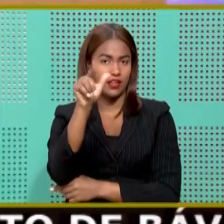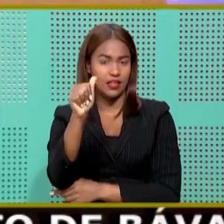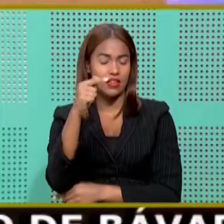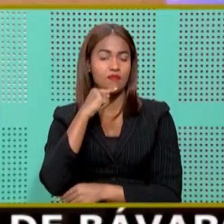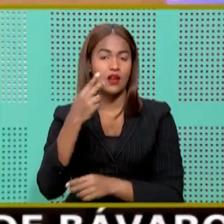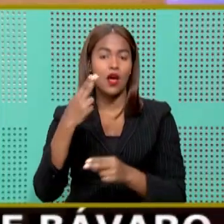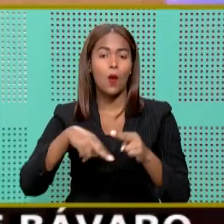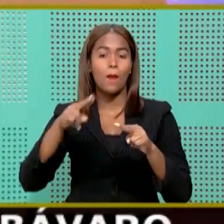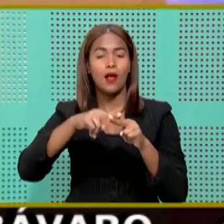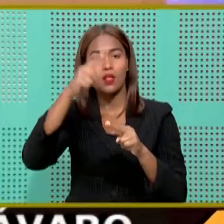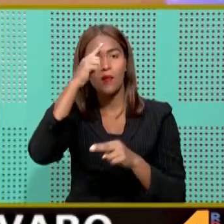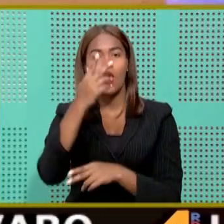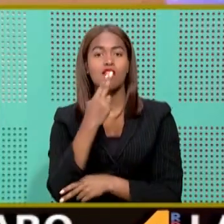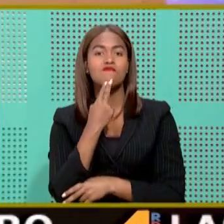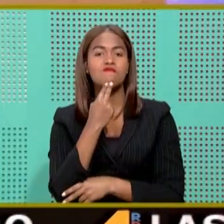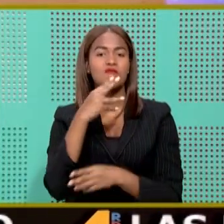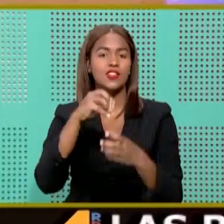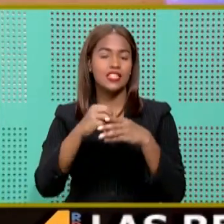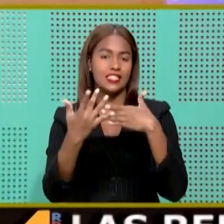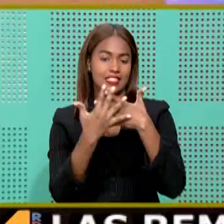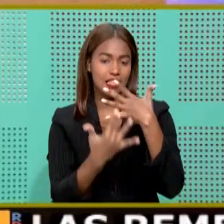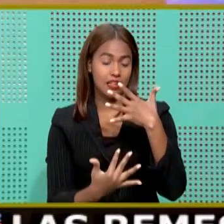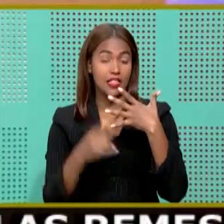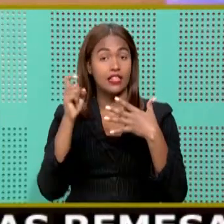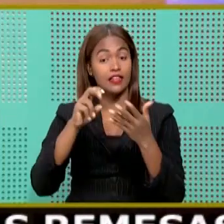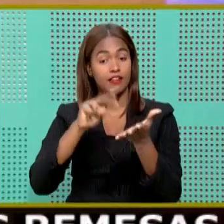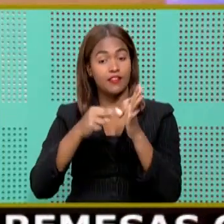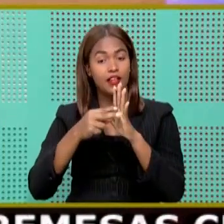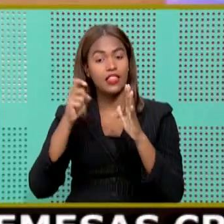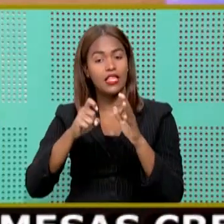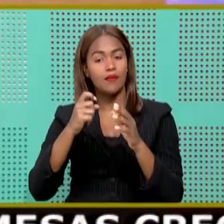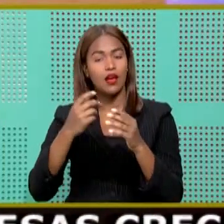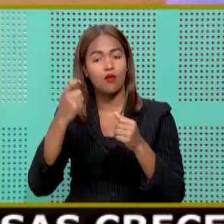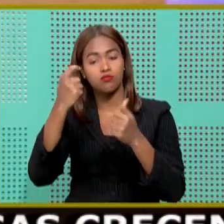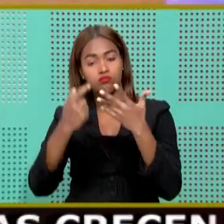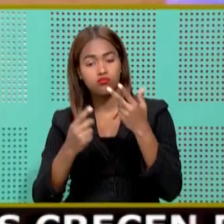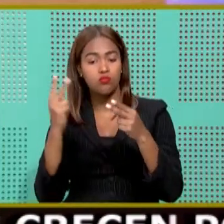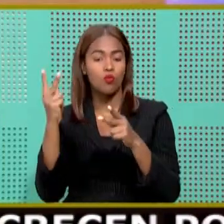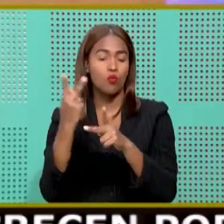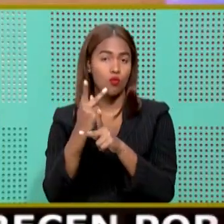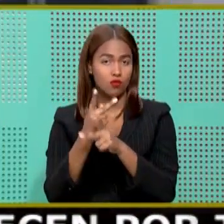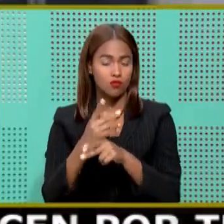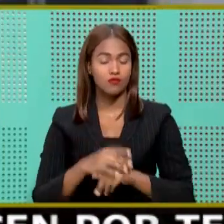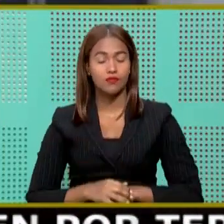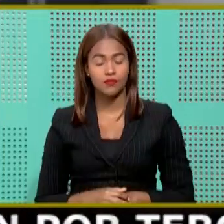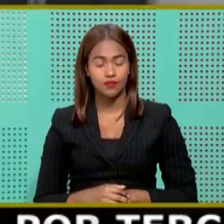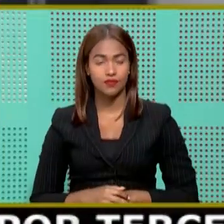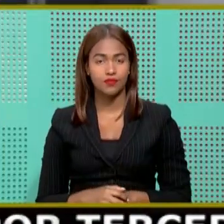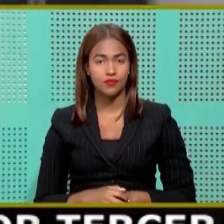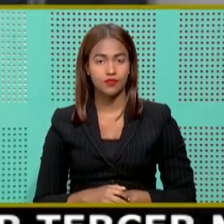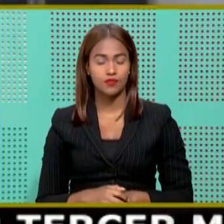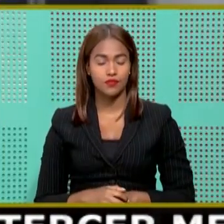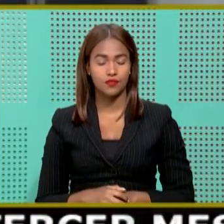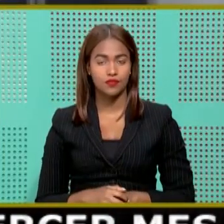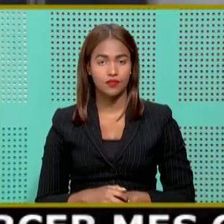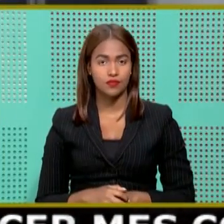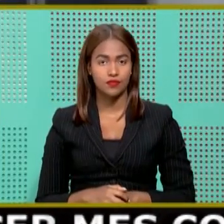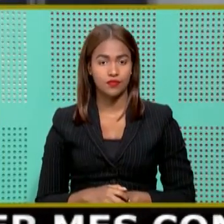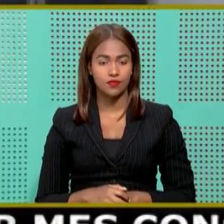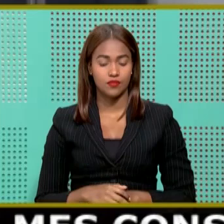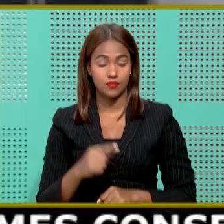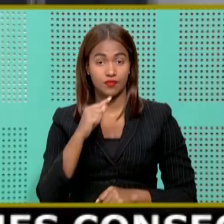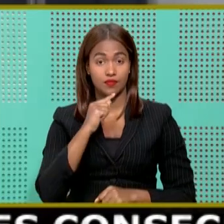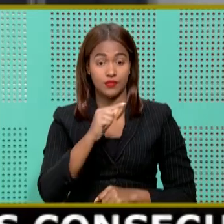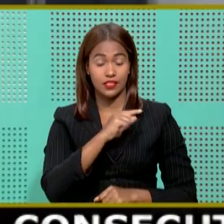la sangre, por lo que se hace necesario tomar las medidas del lugar para evitar daños mayores. La pérdida de visión es 25